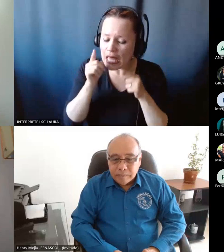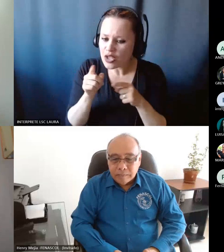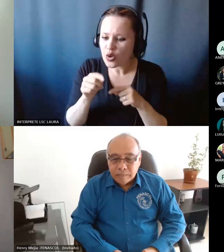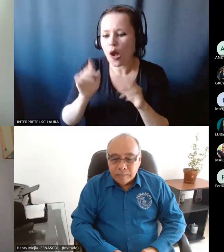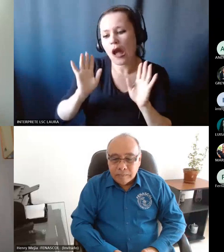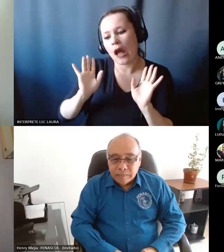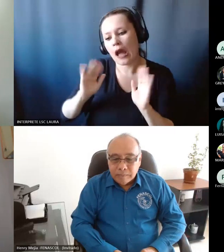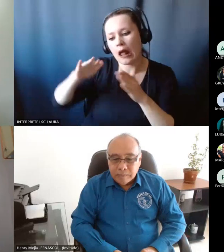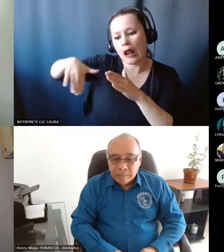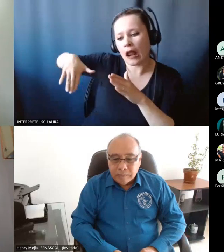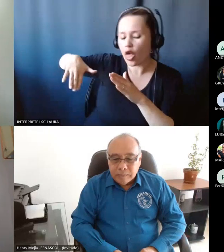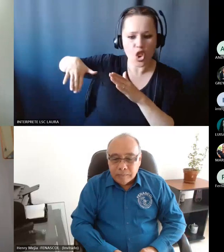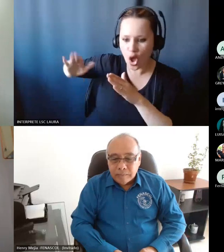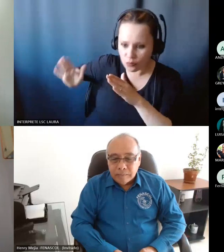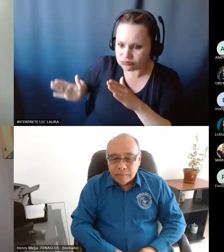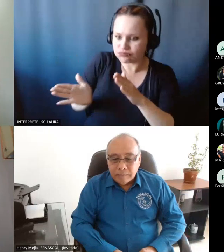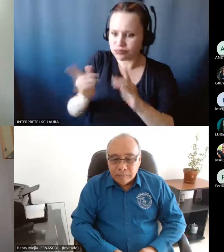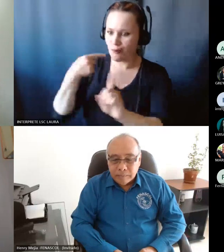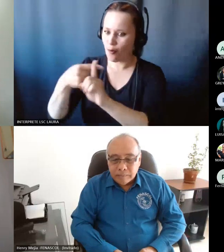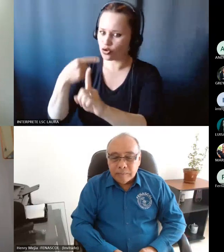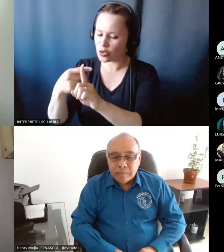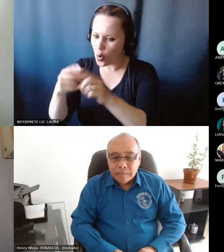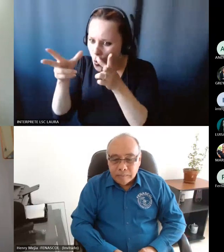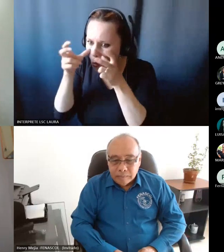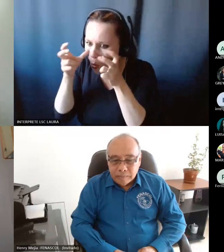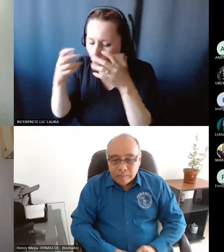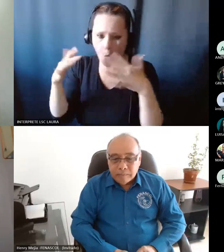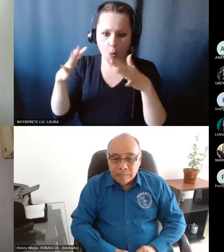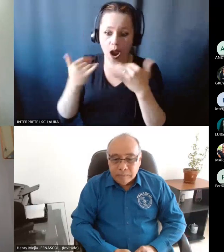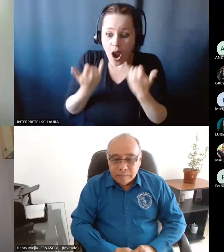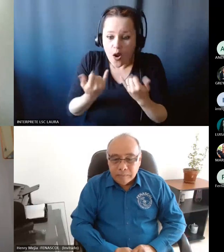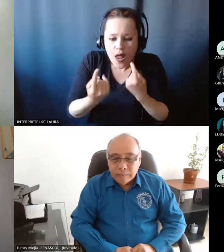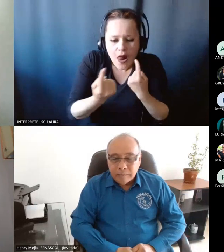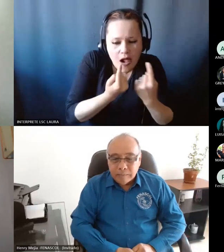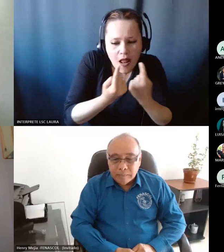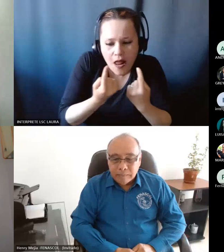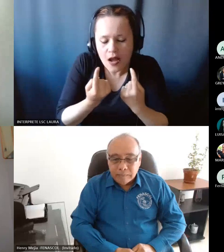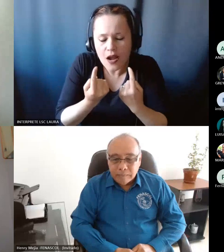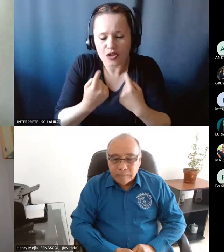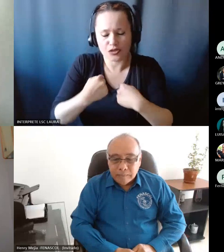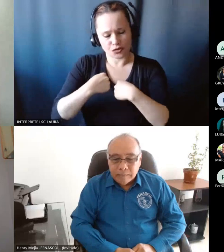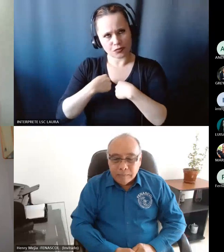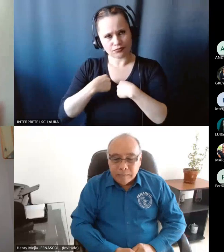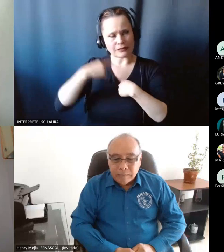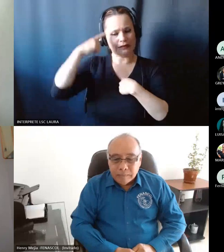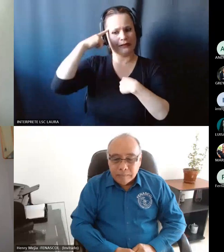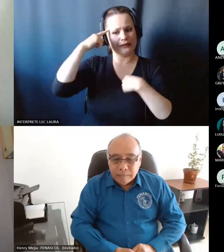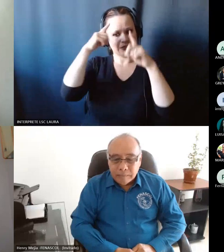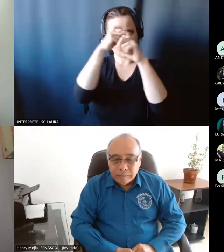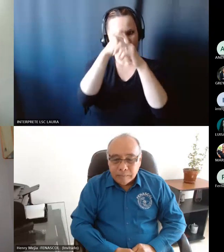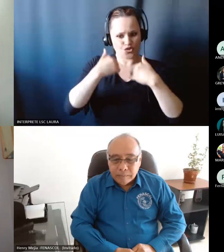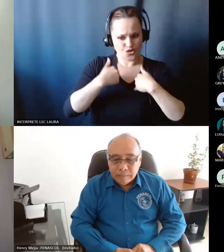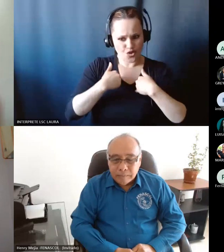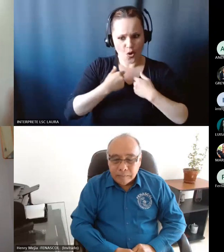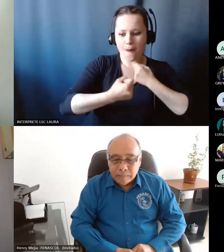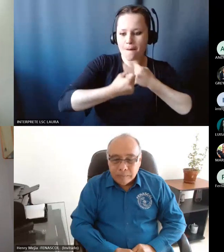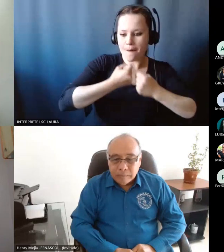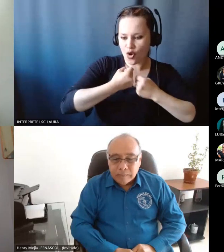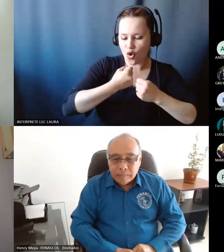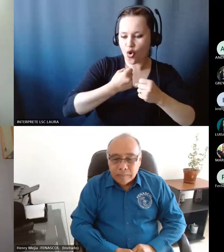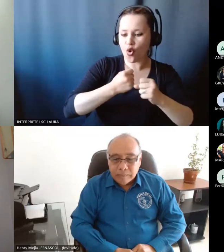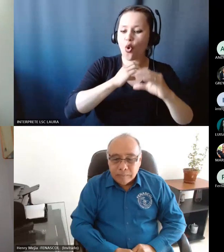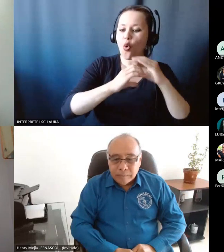Resaltar lo positivo en esta en esta conversación tengo una reflexión como periodista como comunicadora social periodista